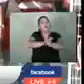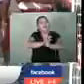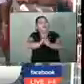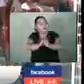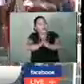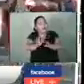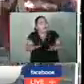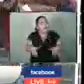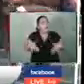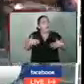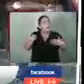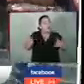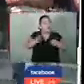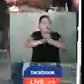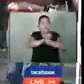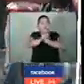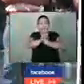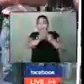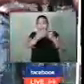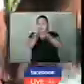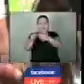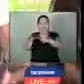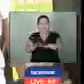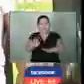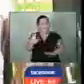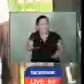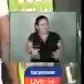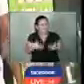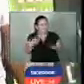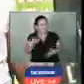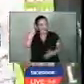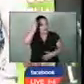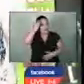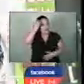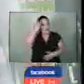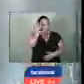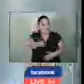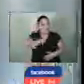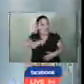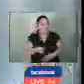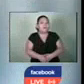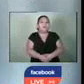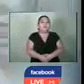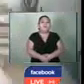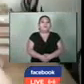COVID-19 ante el surgimiento de nuevas cepas. Entérese qué nos dijeron.